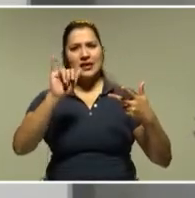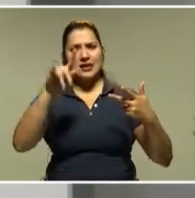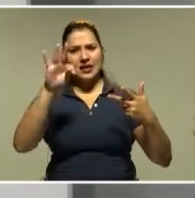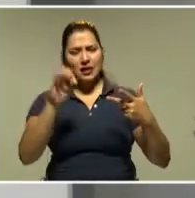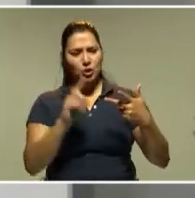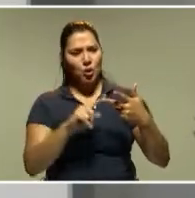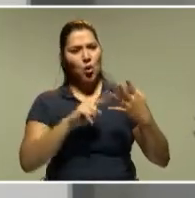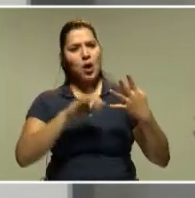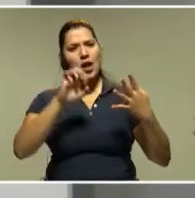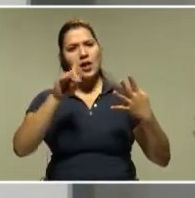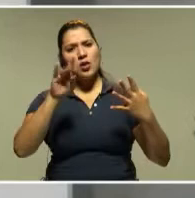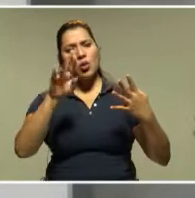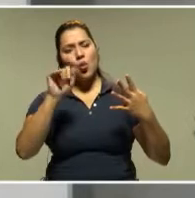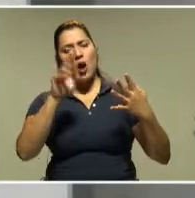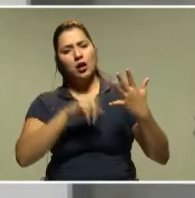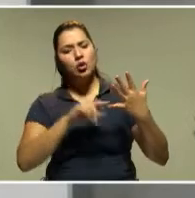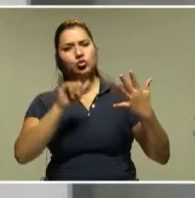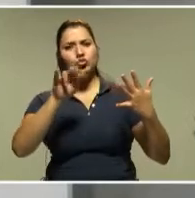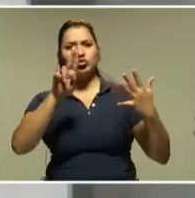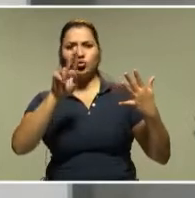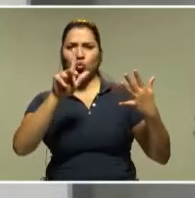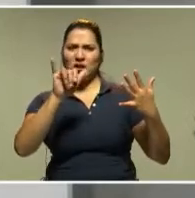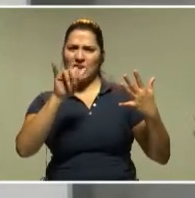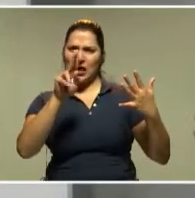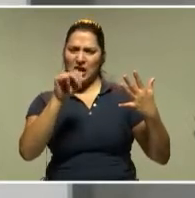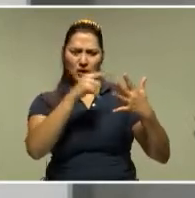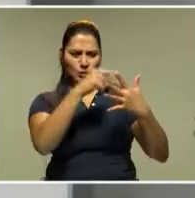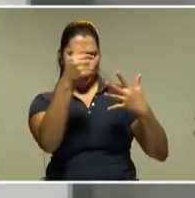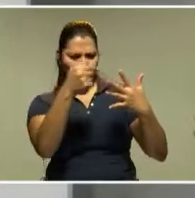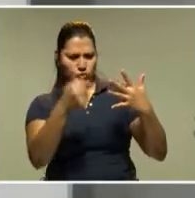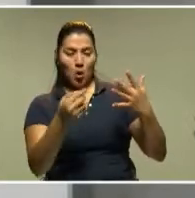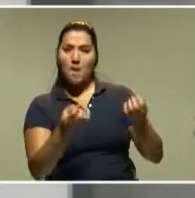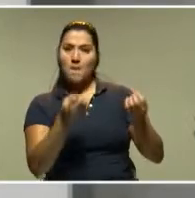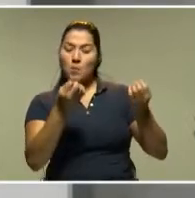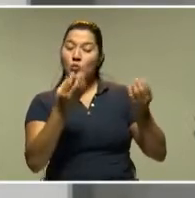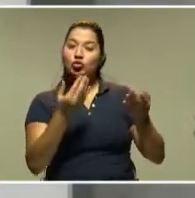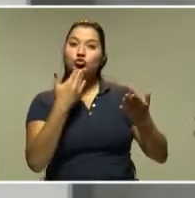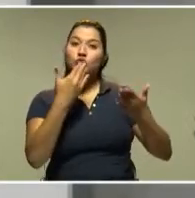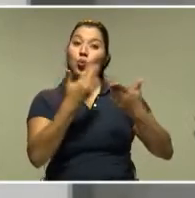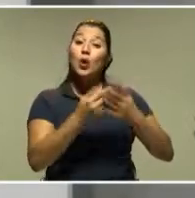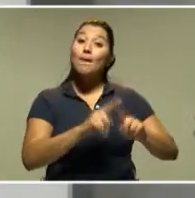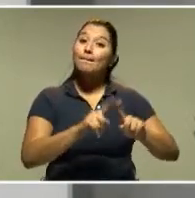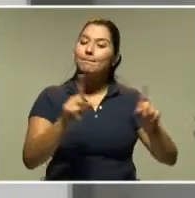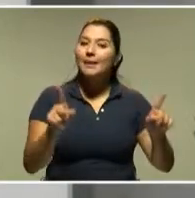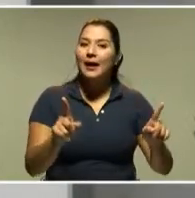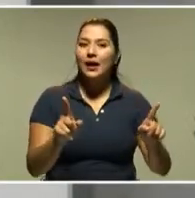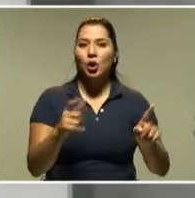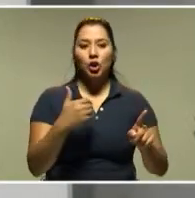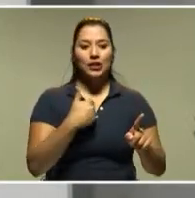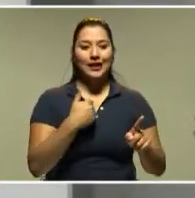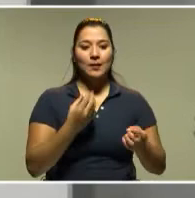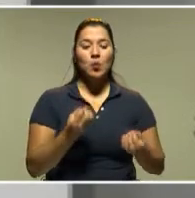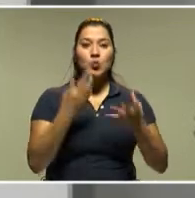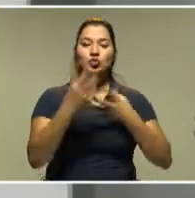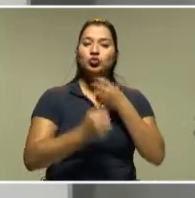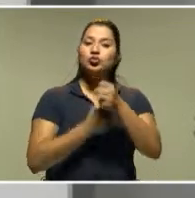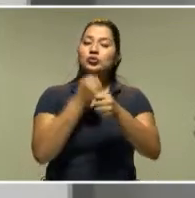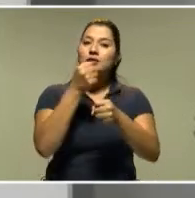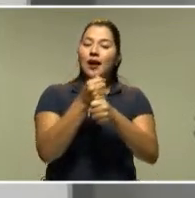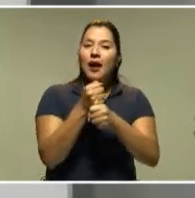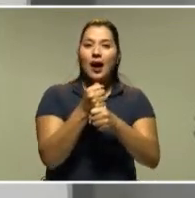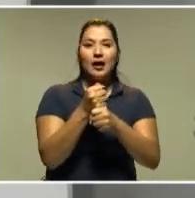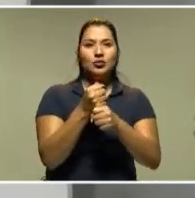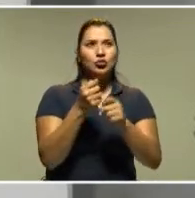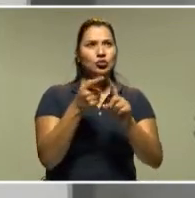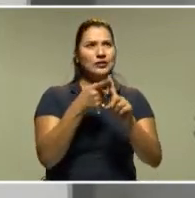está Eduardo, está Juliana. O sea, hay muchas promesas, pero curiosamente tenemos tal vez muchos años que a